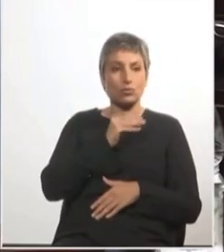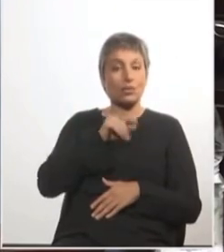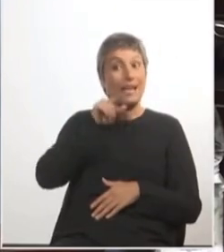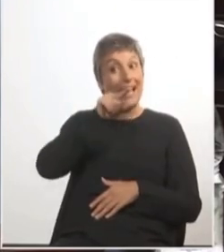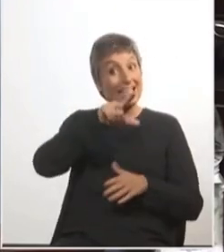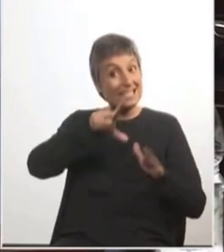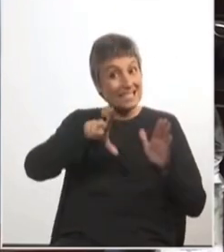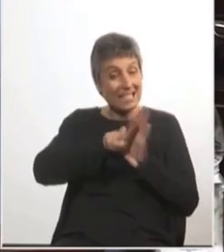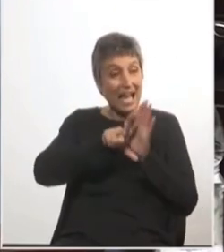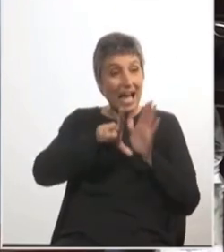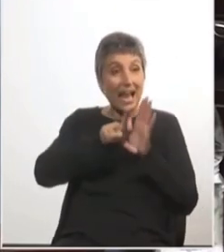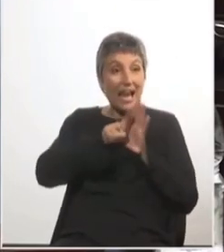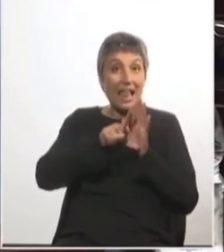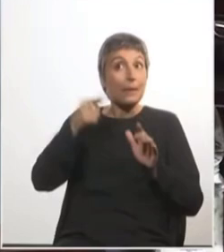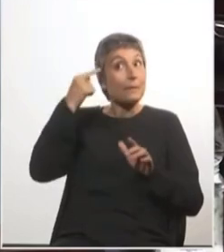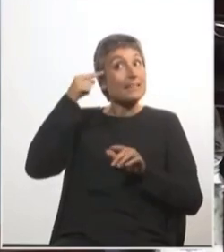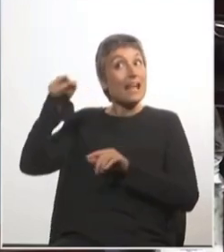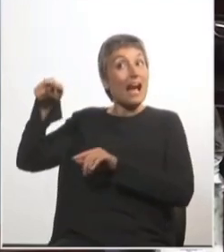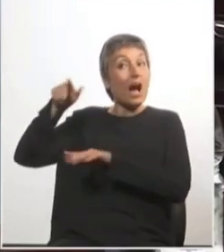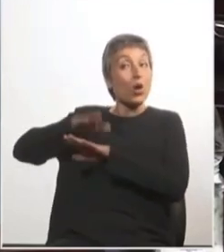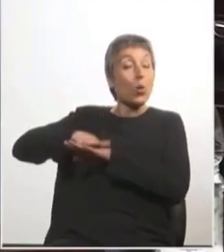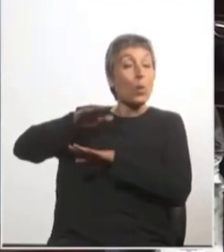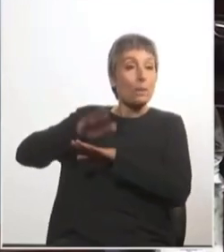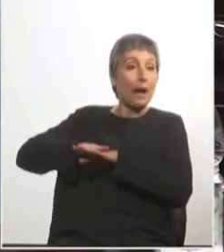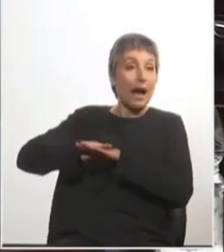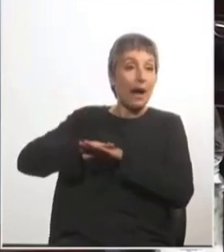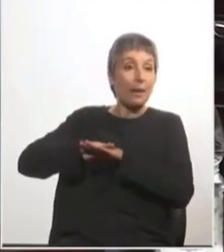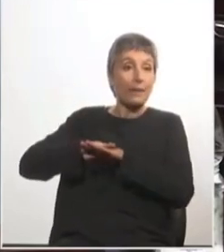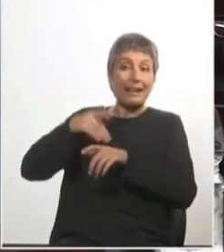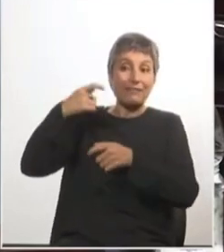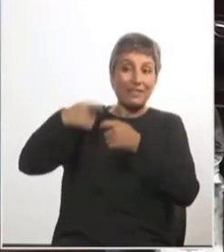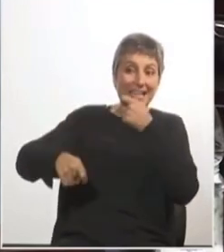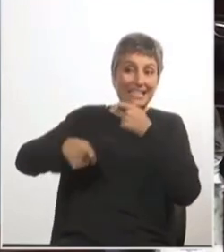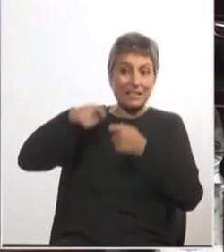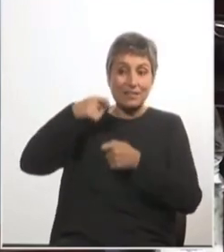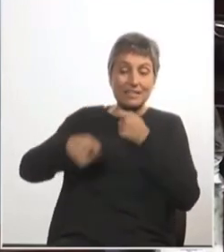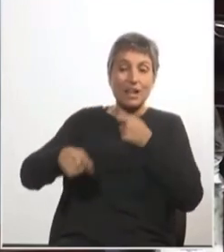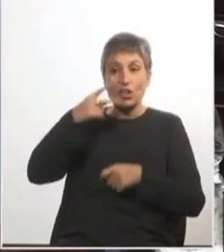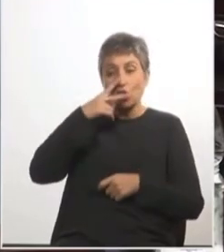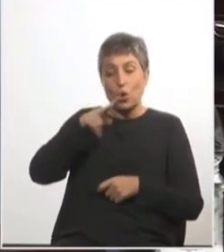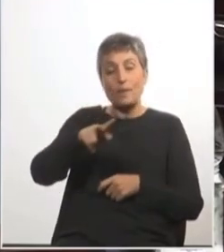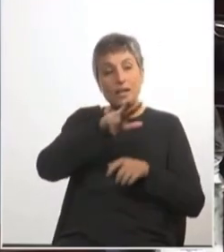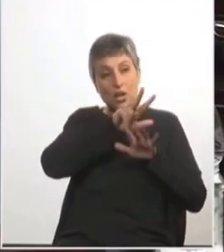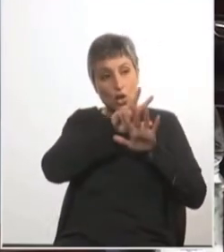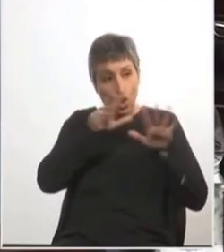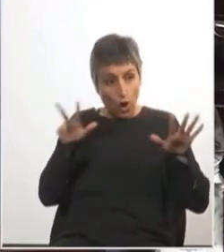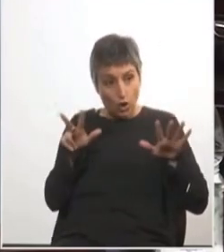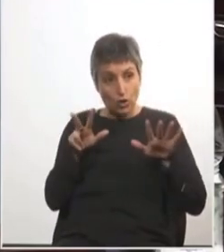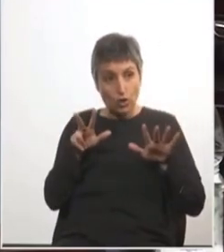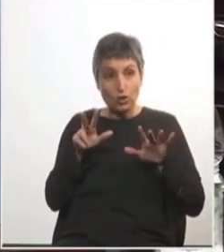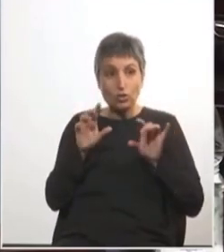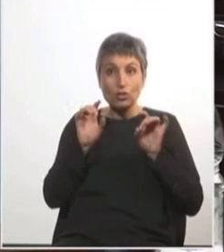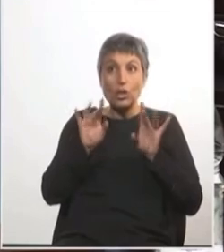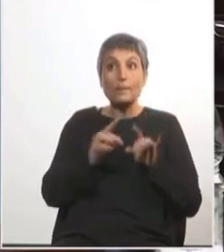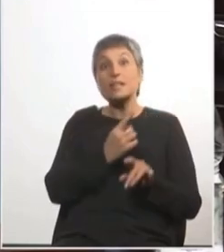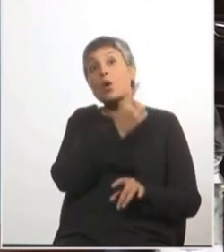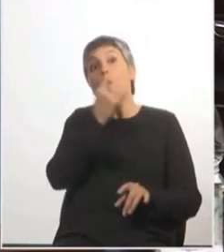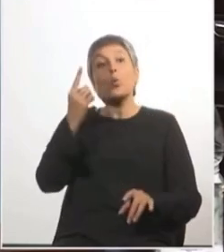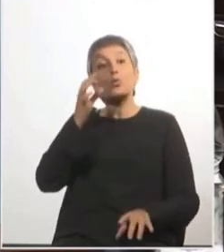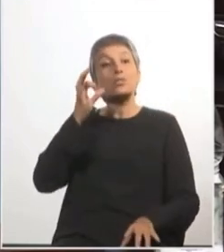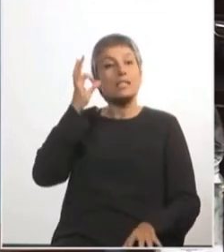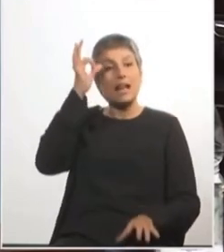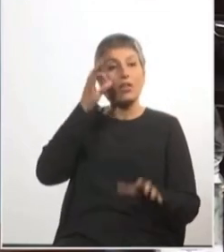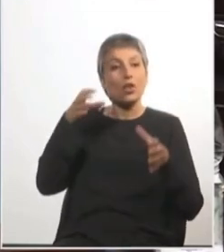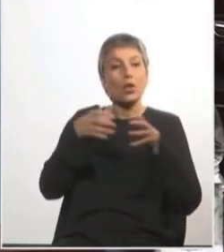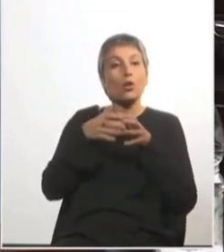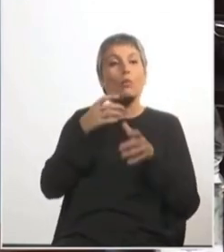que supuestamente es la culpable, la flexibilización del 2008, con excepción de un senador del Partido